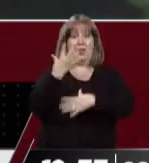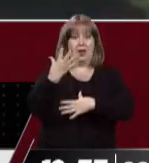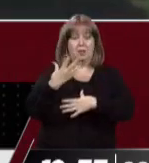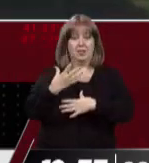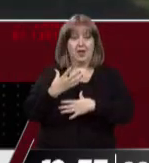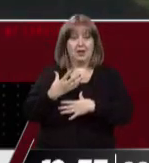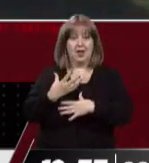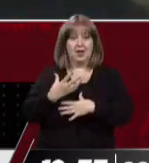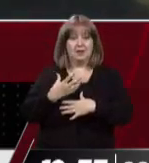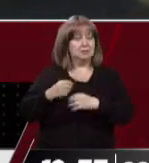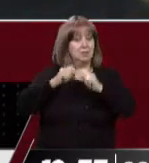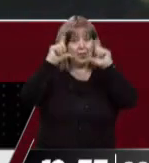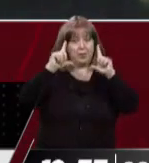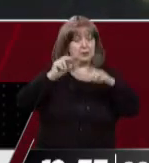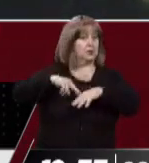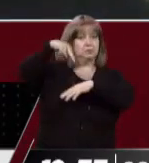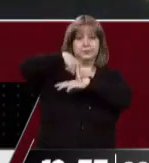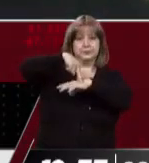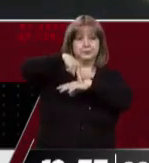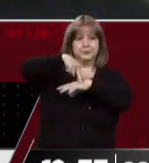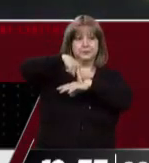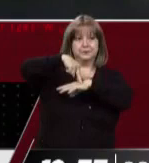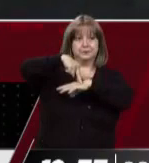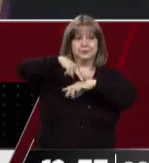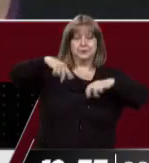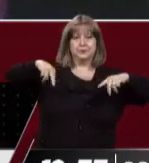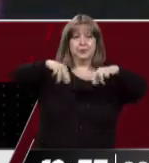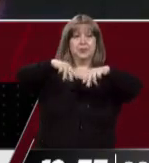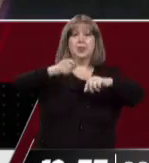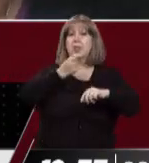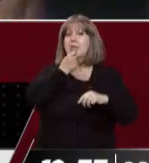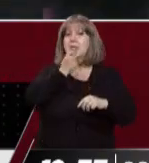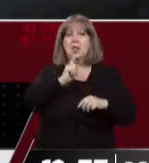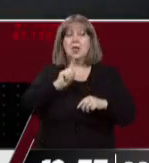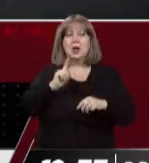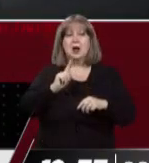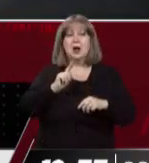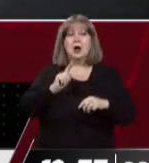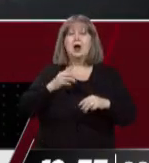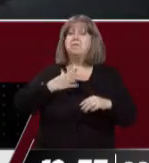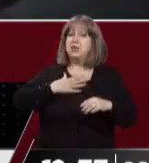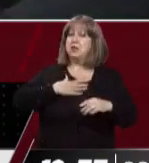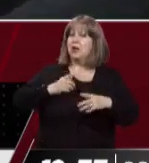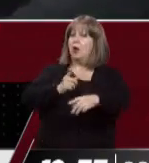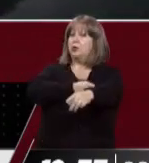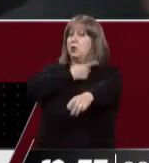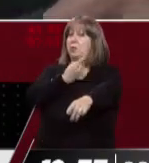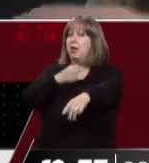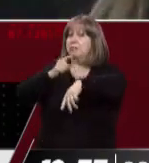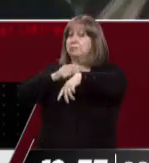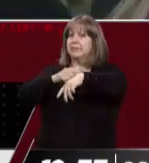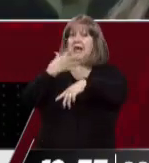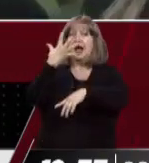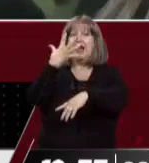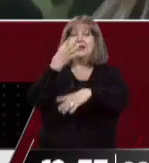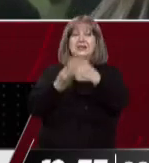vamos a vivir muy poco, Julia. Porque no nos gusta madrugar. A mí no me gusta. Esa hora es mi horario mío. Vos con el sol.